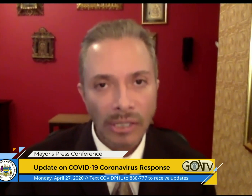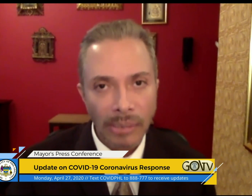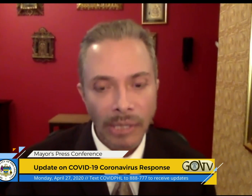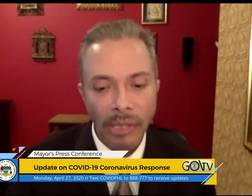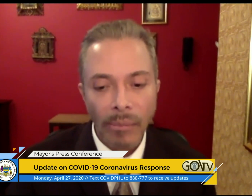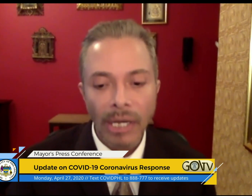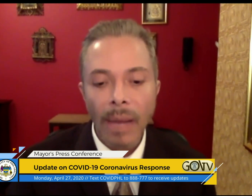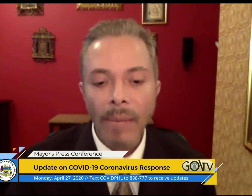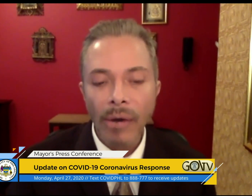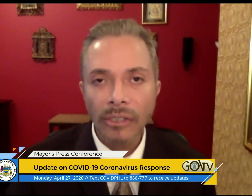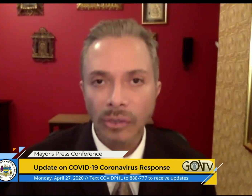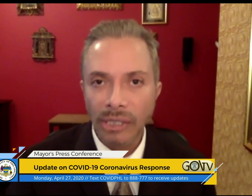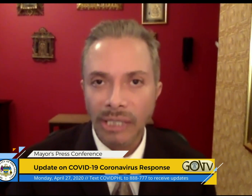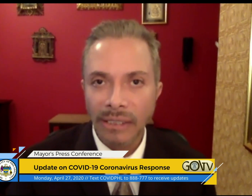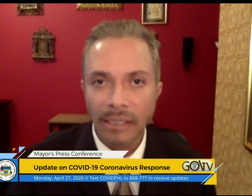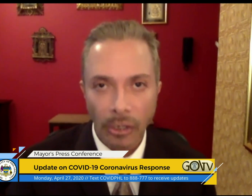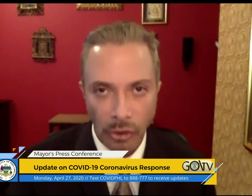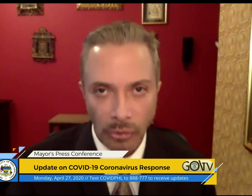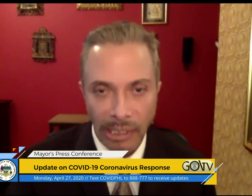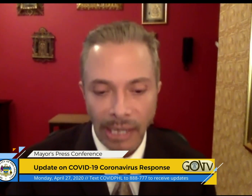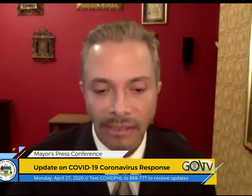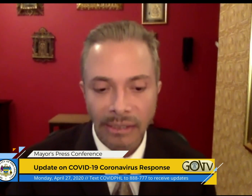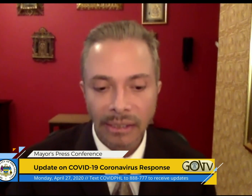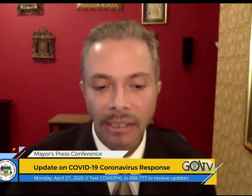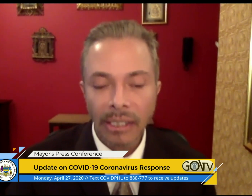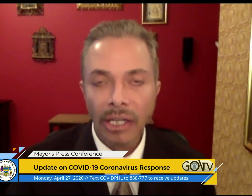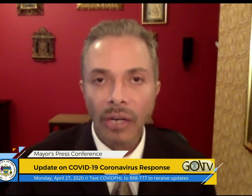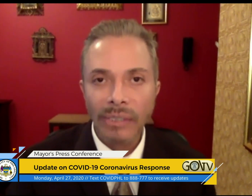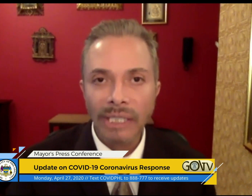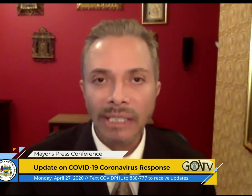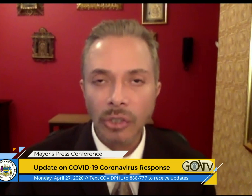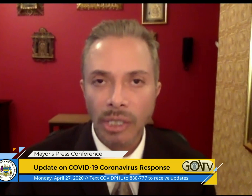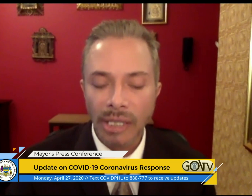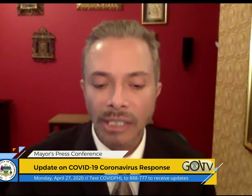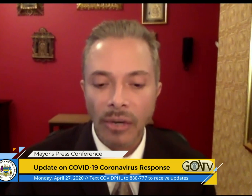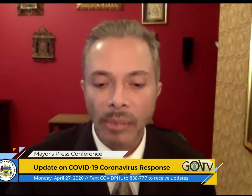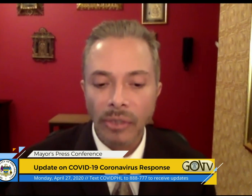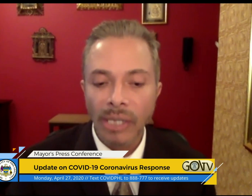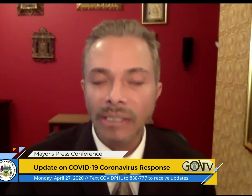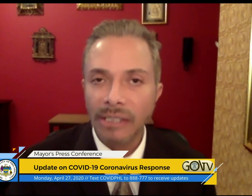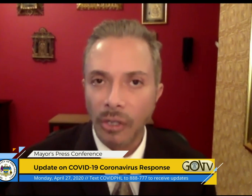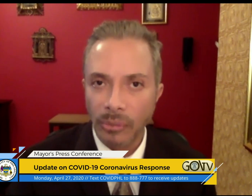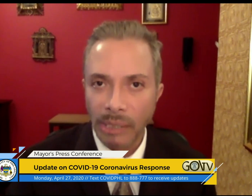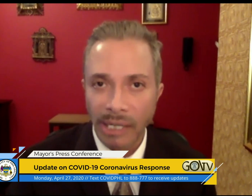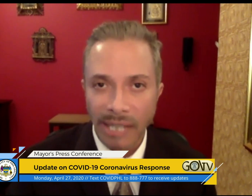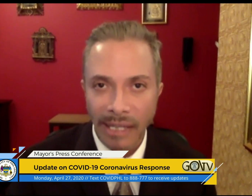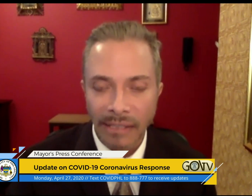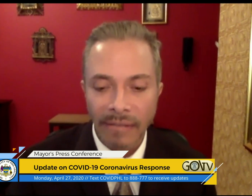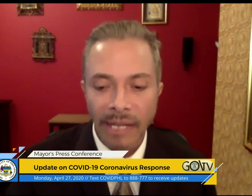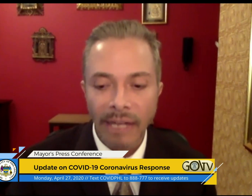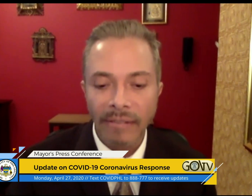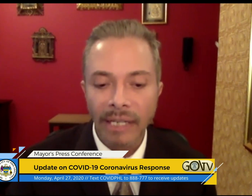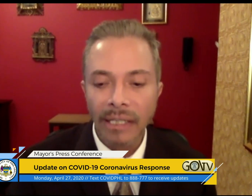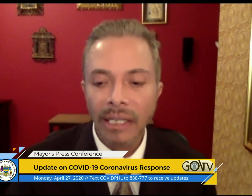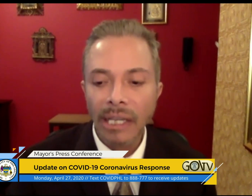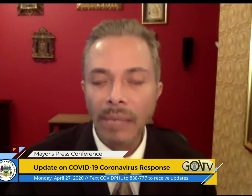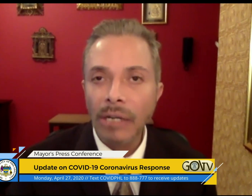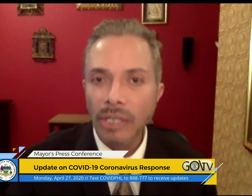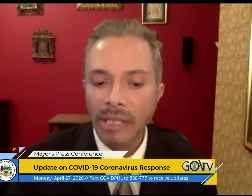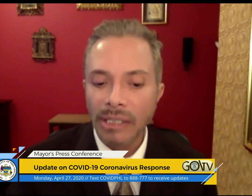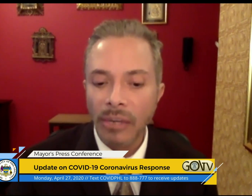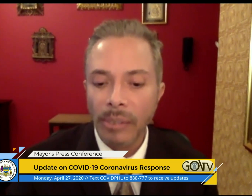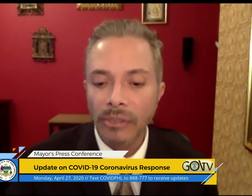Y hemos recibido también mejores noticias desde los hospitales. 985 personas han sido hospitalizadas en Filadelfia